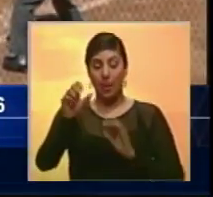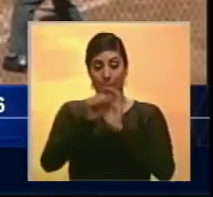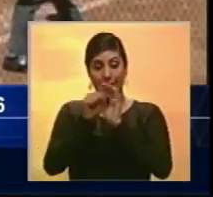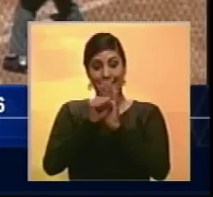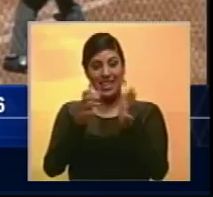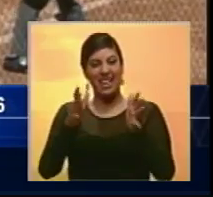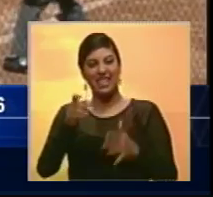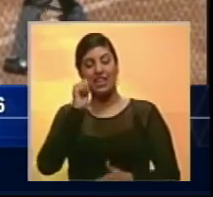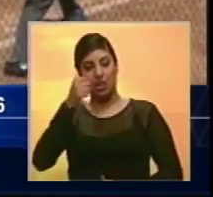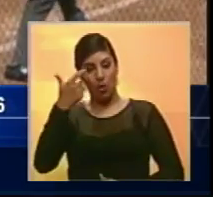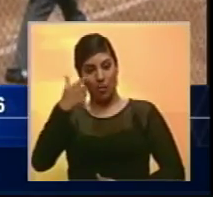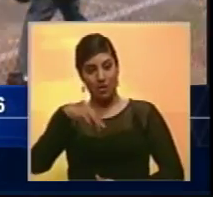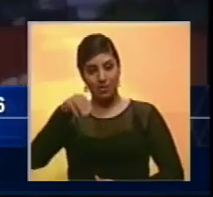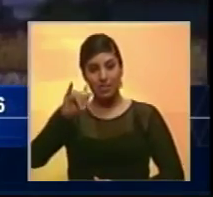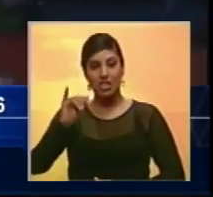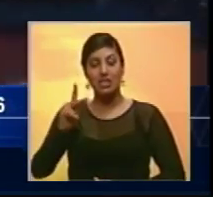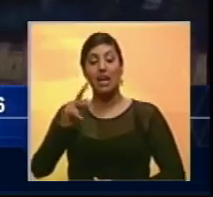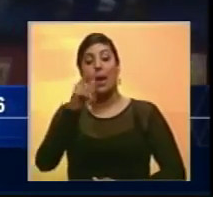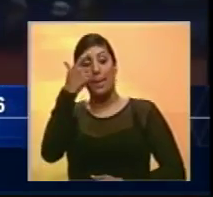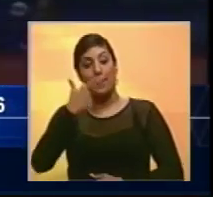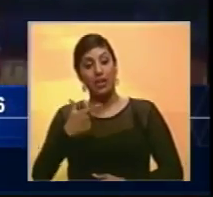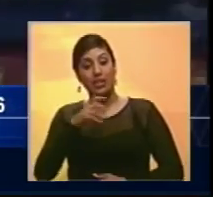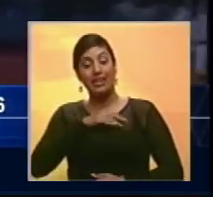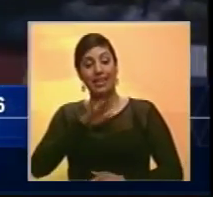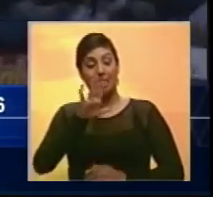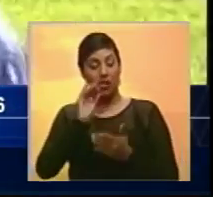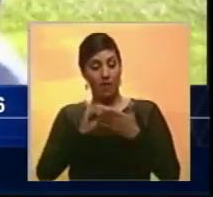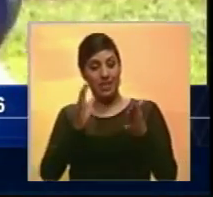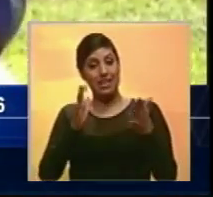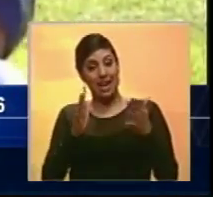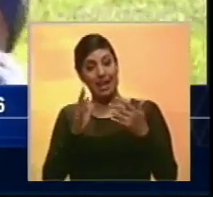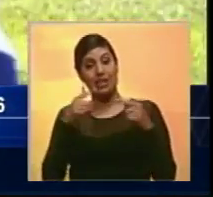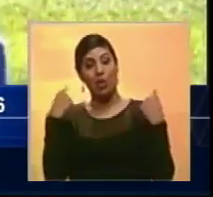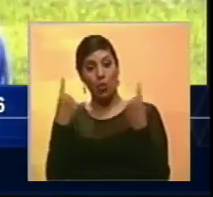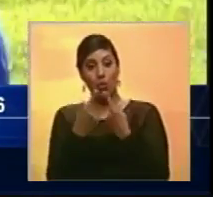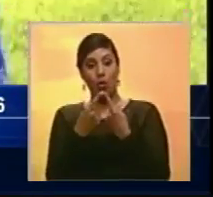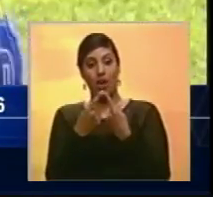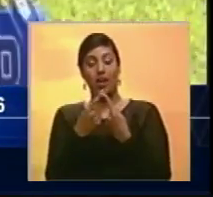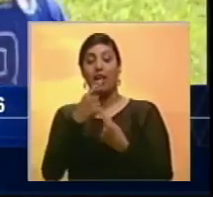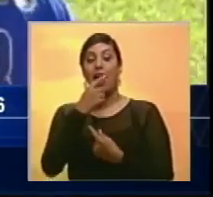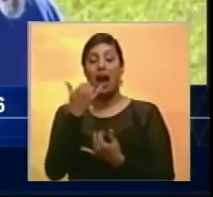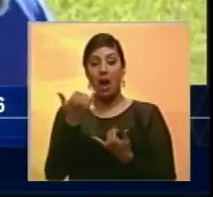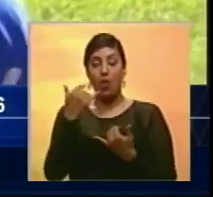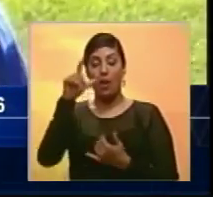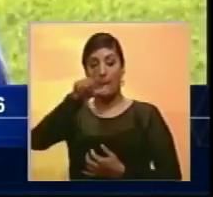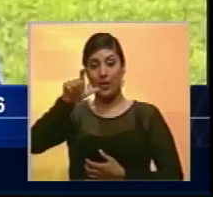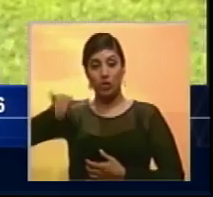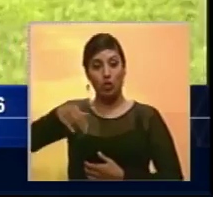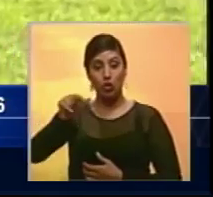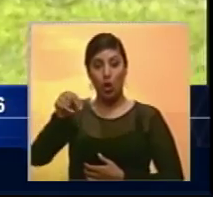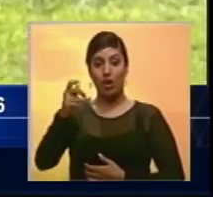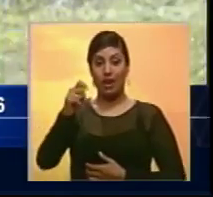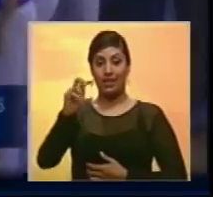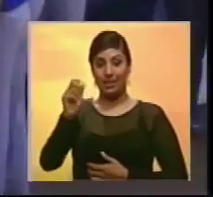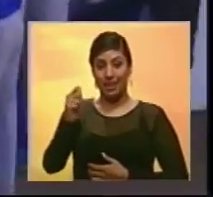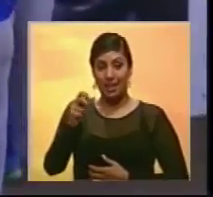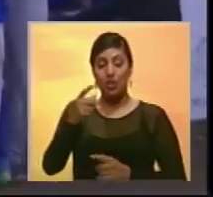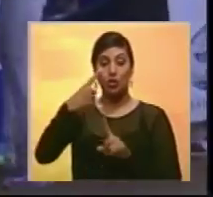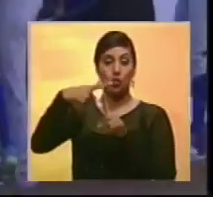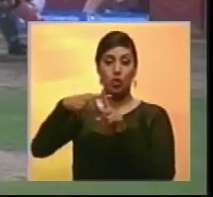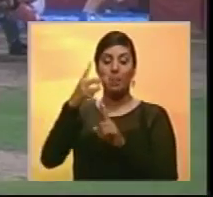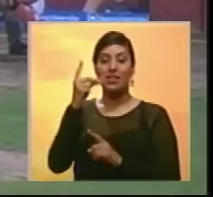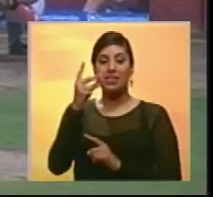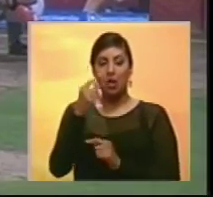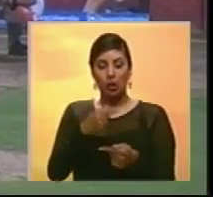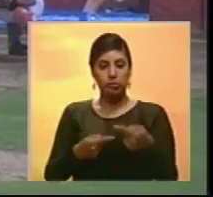ganador fue Mitch Lively, quien deja su marca en 5 victorias durante la campaña. Entre tanto, Jonathan Albaladejo sumó su